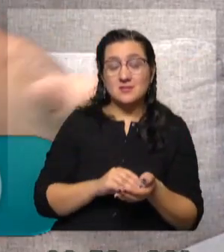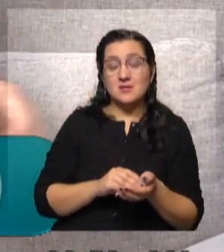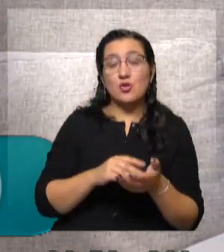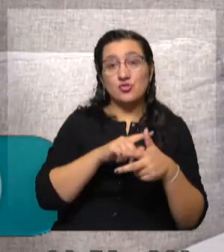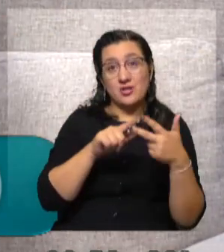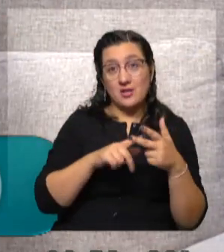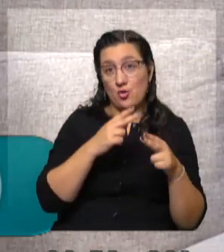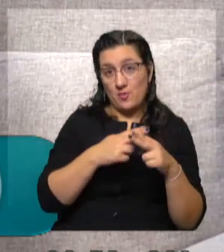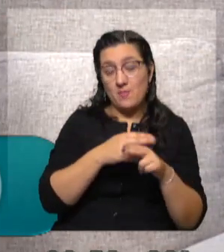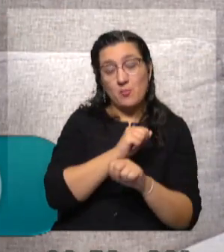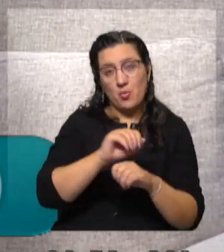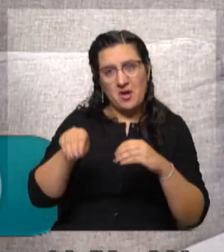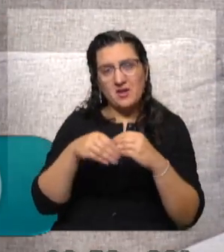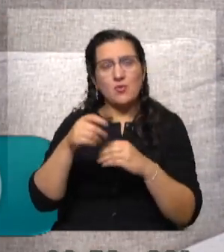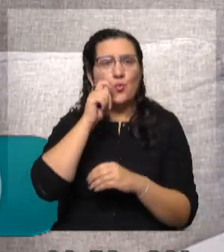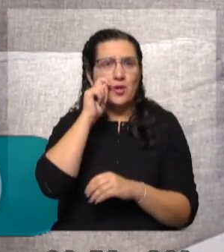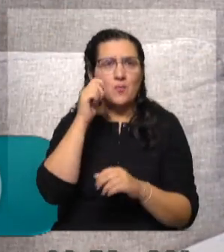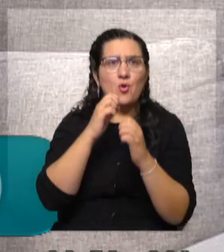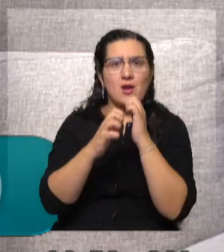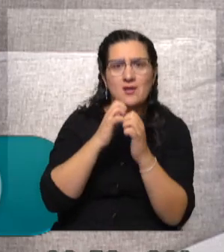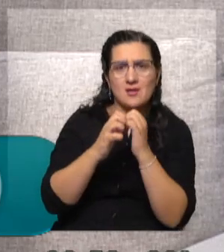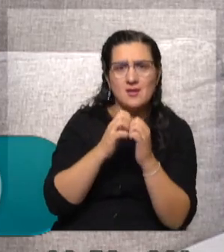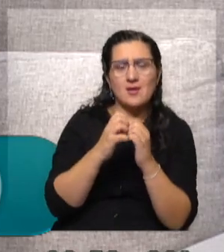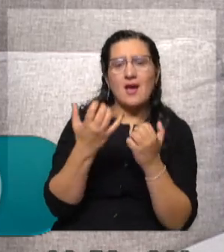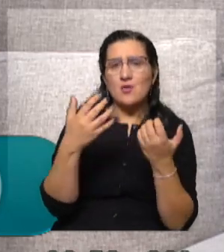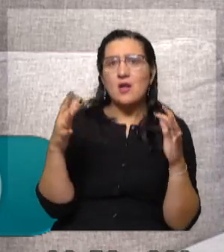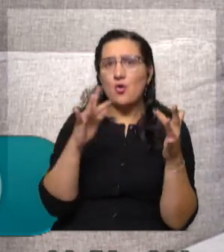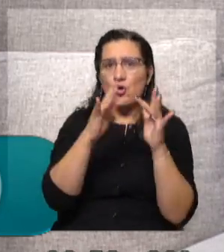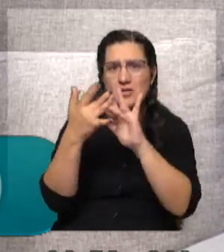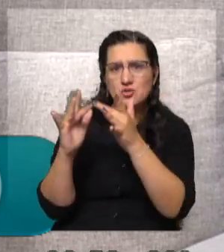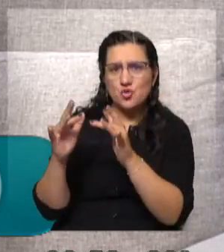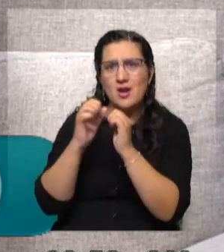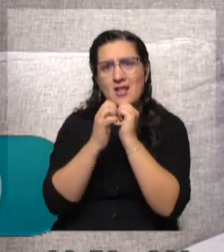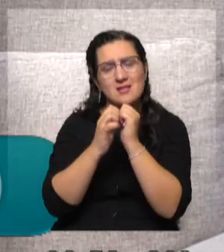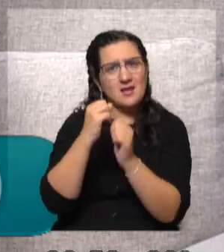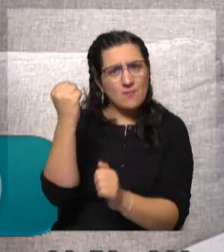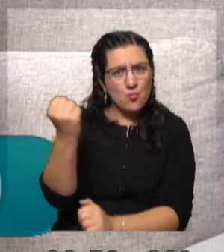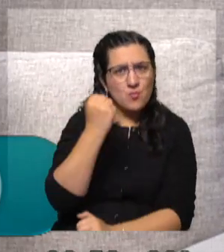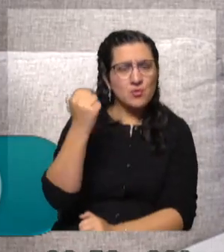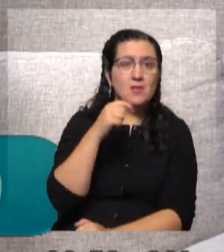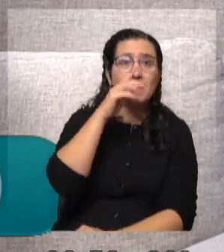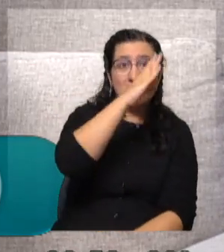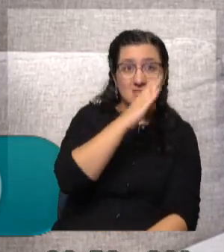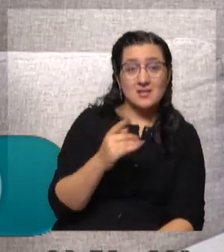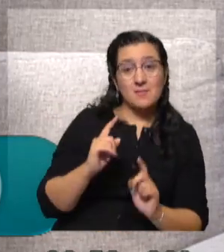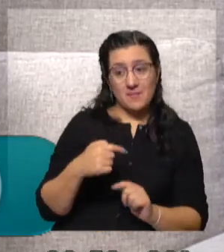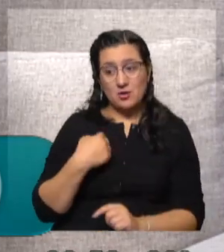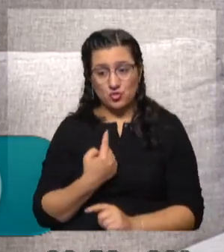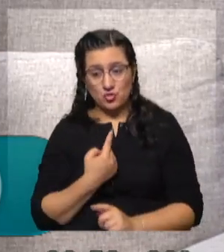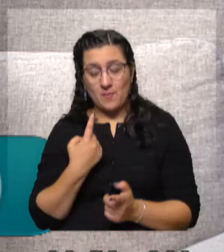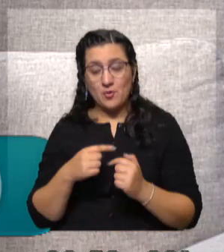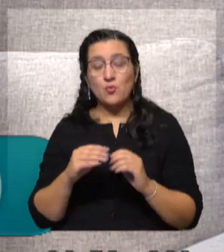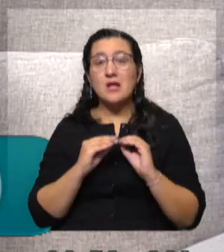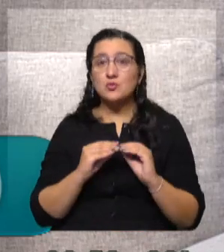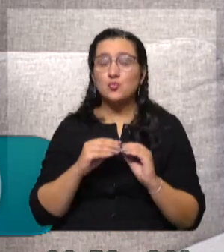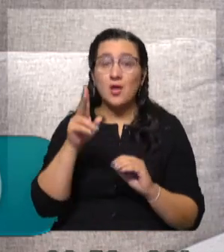energía tenemos una relación de interconexión eléctrica que es muy importante para ellos y para nosotros pero un asunto